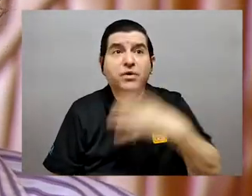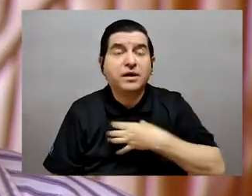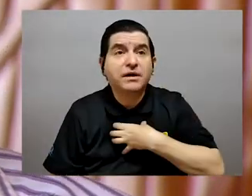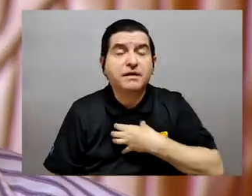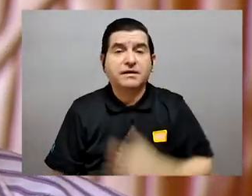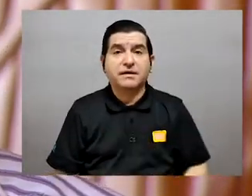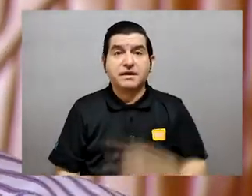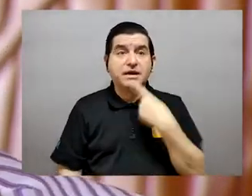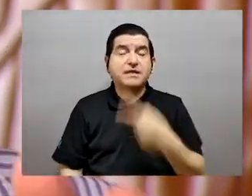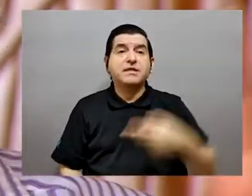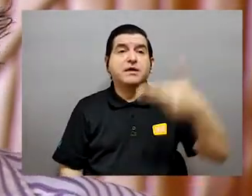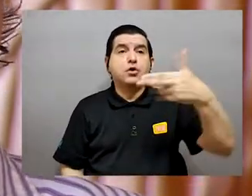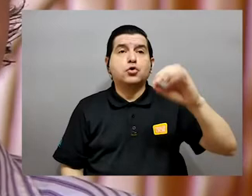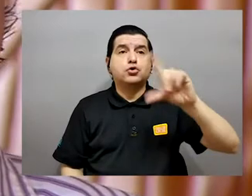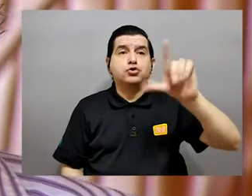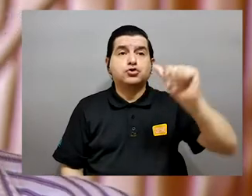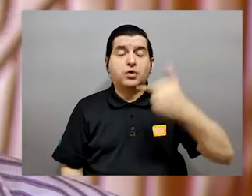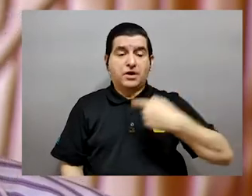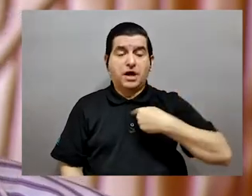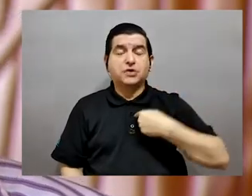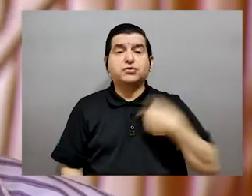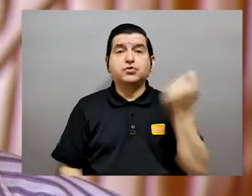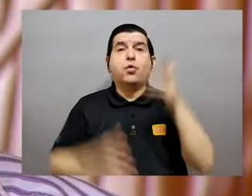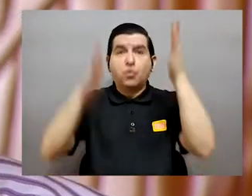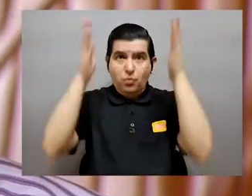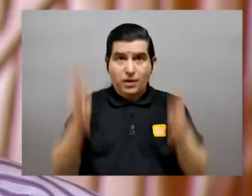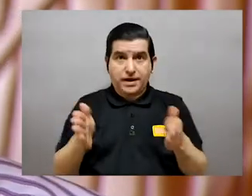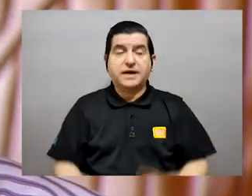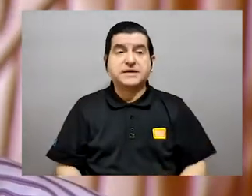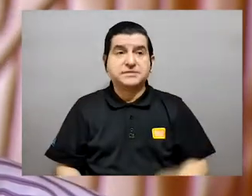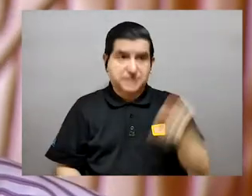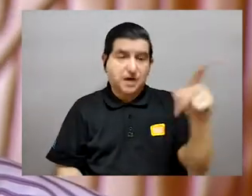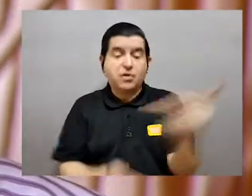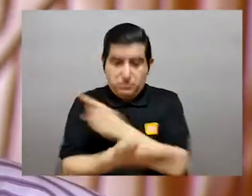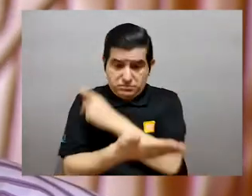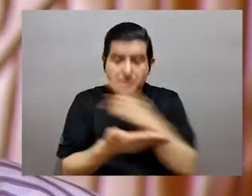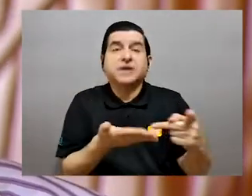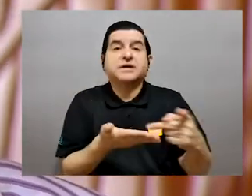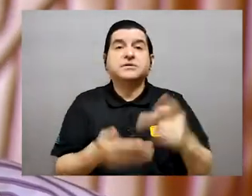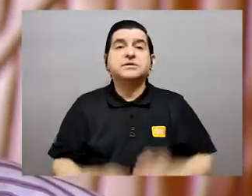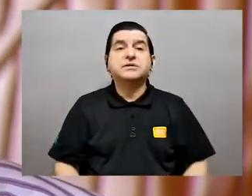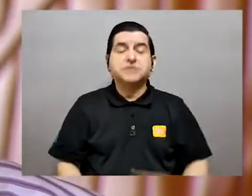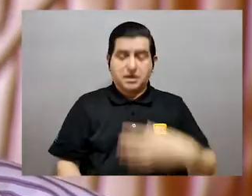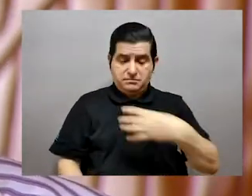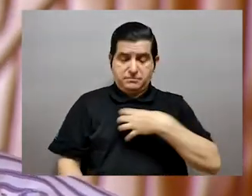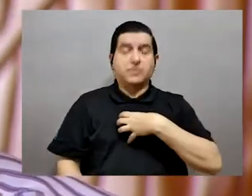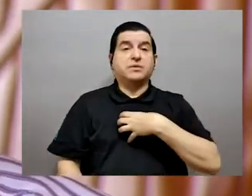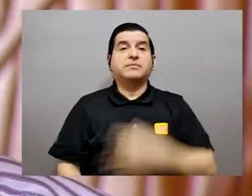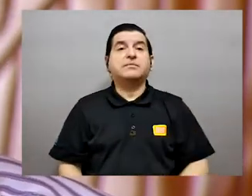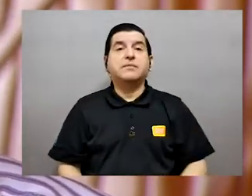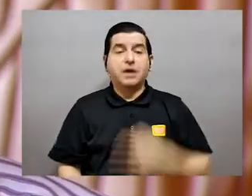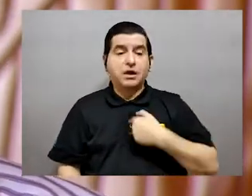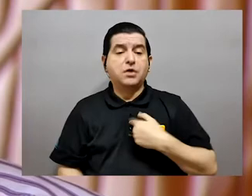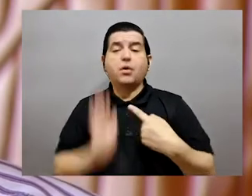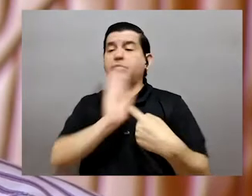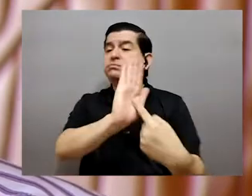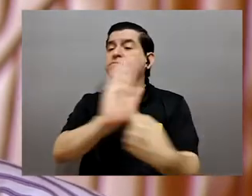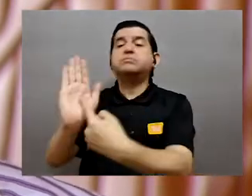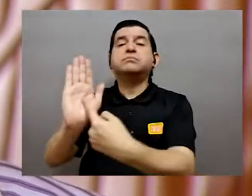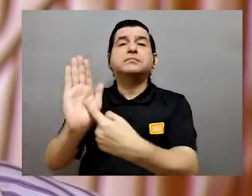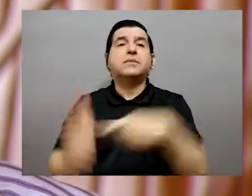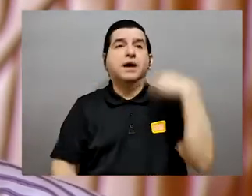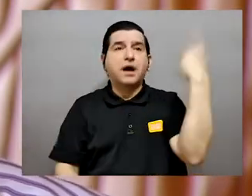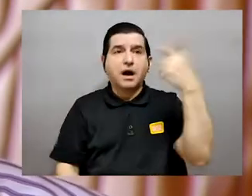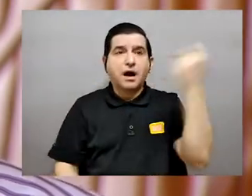Copiando o viendo a otros artistas, ¿no? Entonces, ahí todavía esto me resultó con mucho